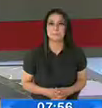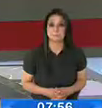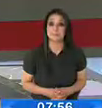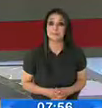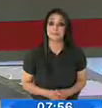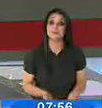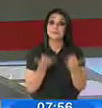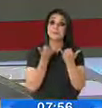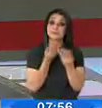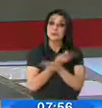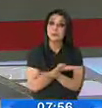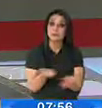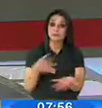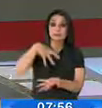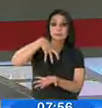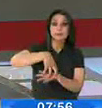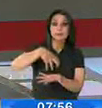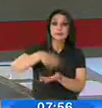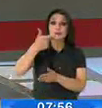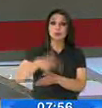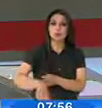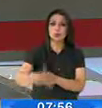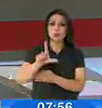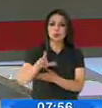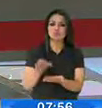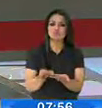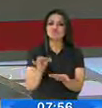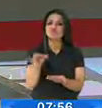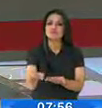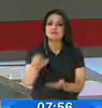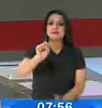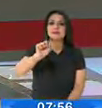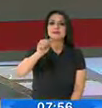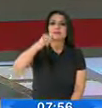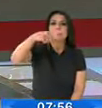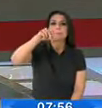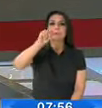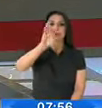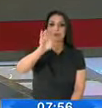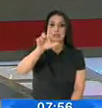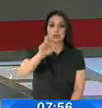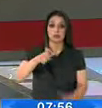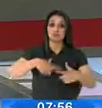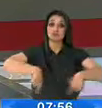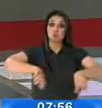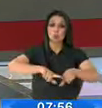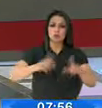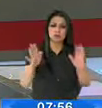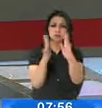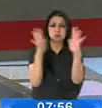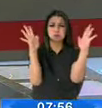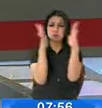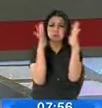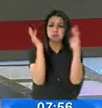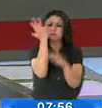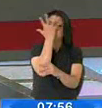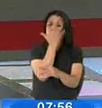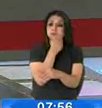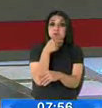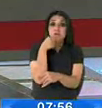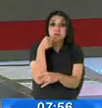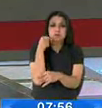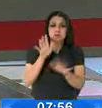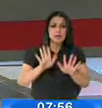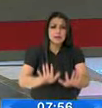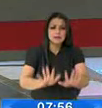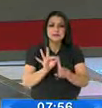Es tiempo de contarles que en la provincia de Loja se encuentra el cantón Zapotillo. El lugar cuenta con un bosque maravilloso, seco, con